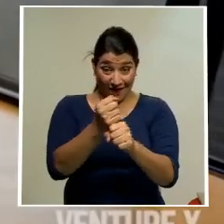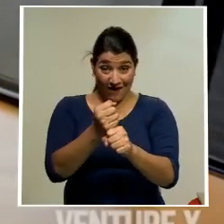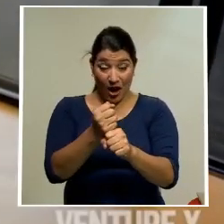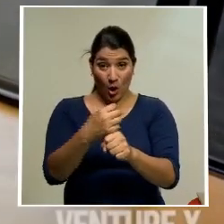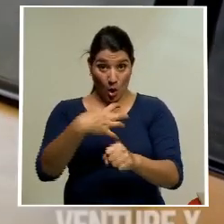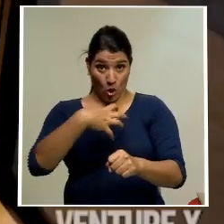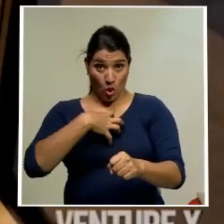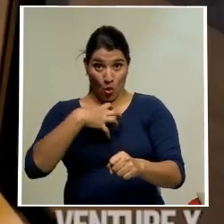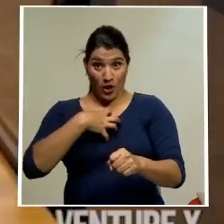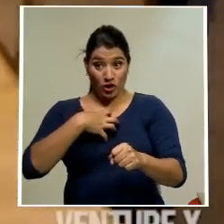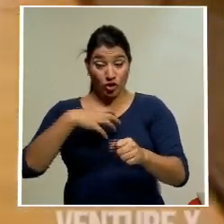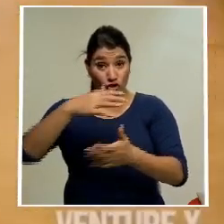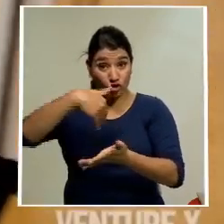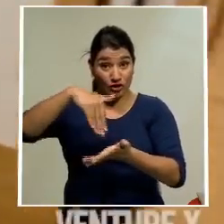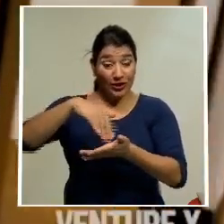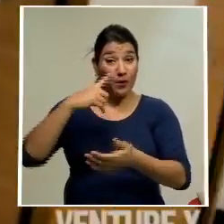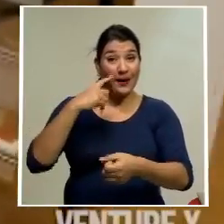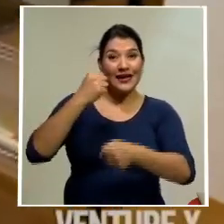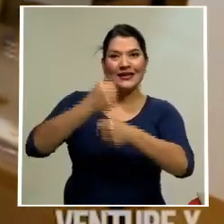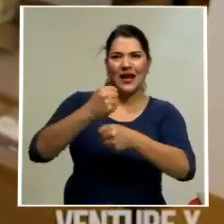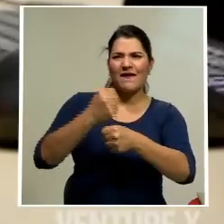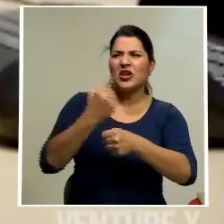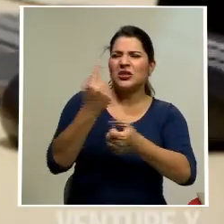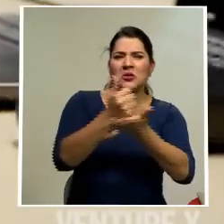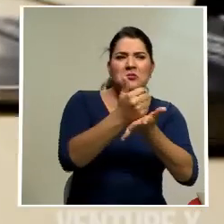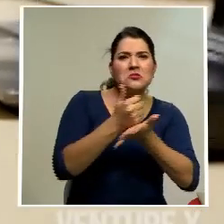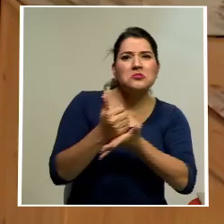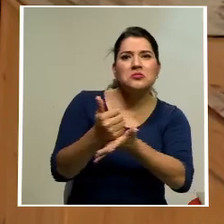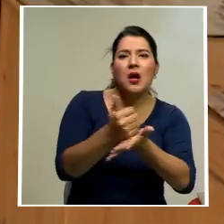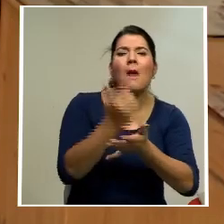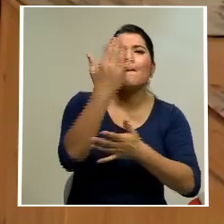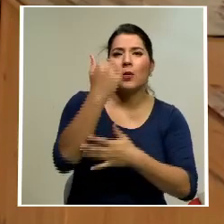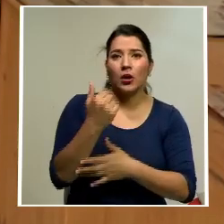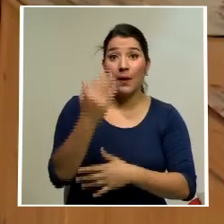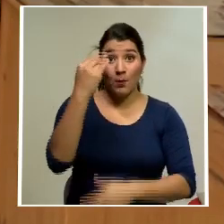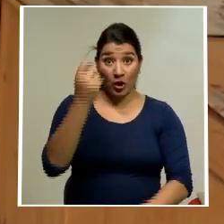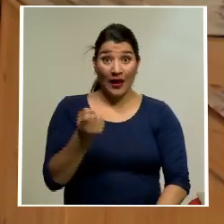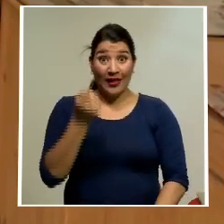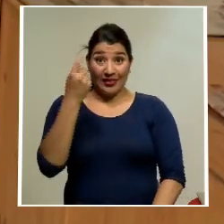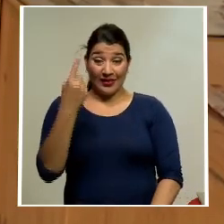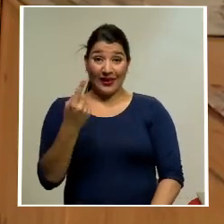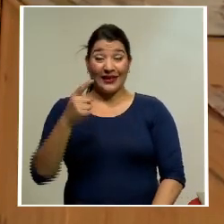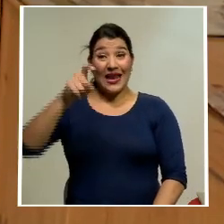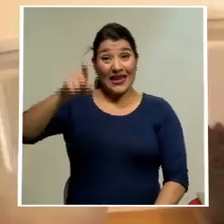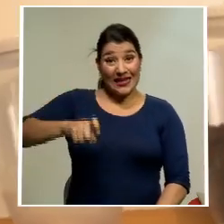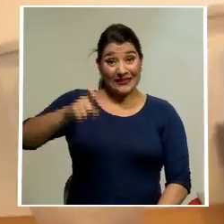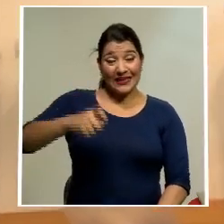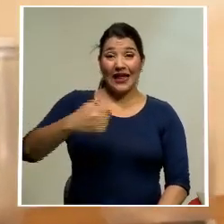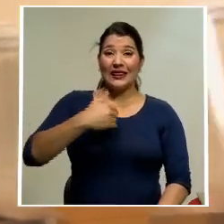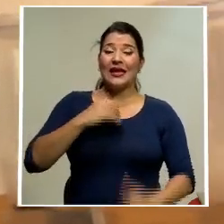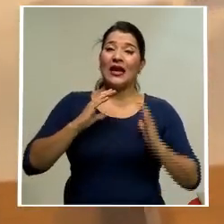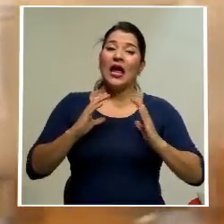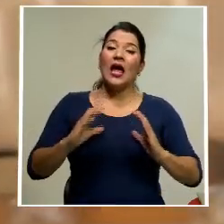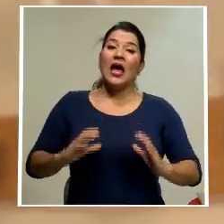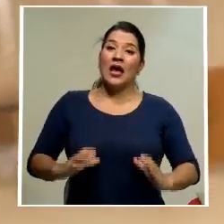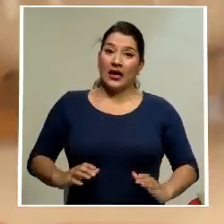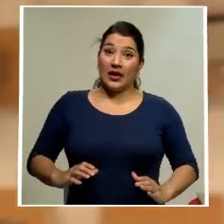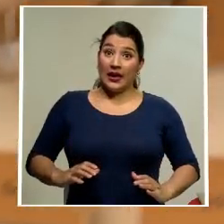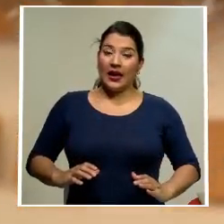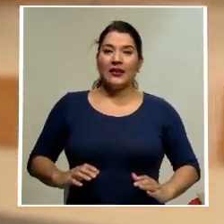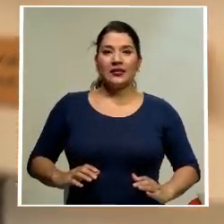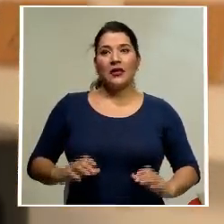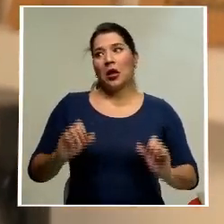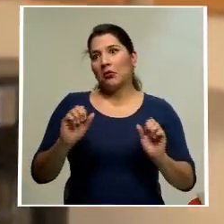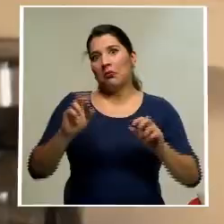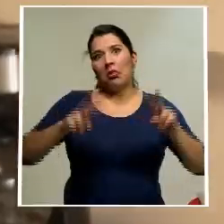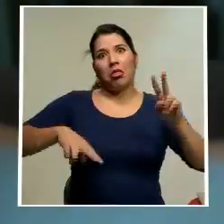de espacios de coworking suele ser colaborativo, pues entienden que las necesidades de sus clientes podrían llevarlos a la ciudad